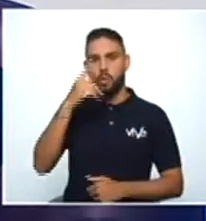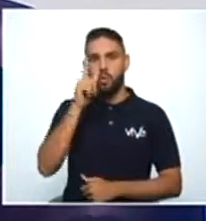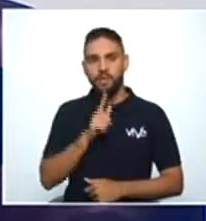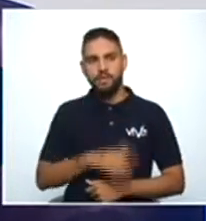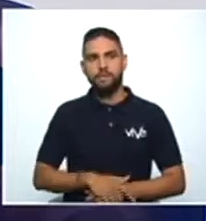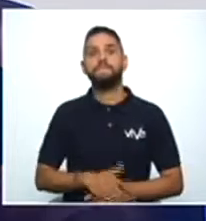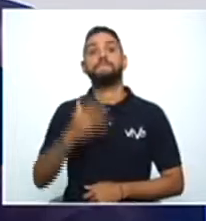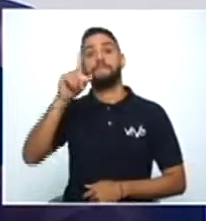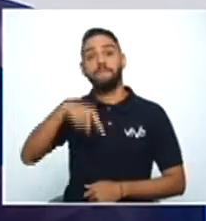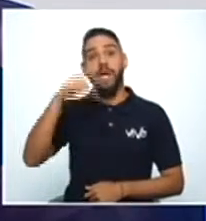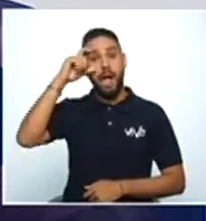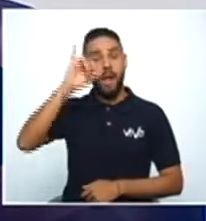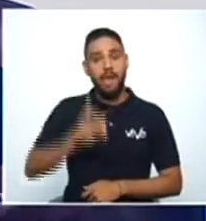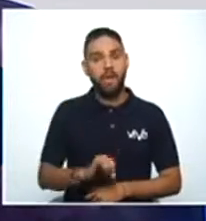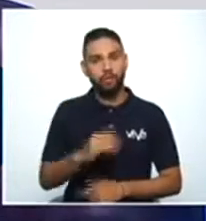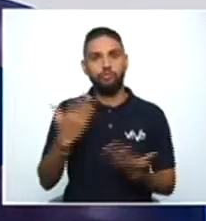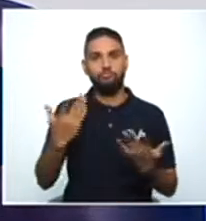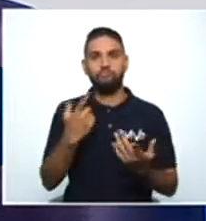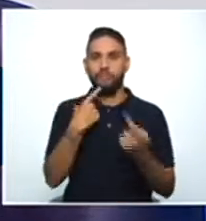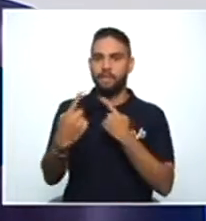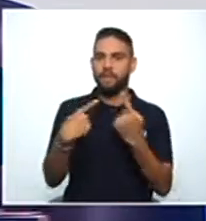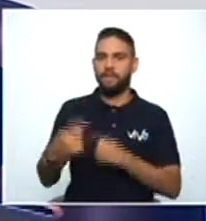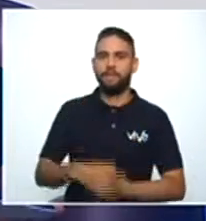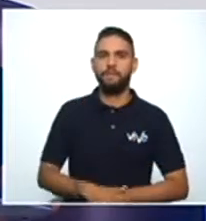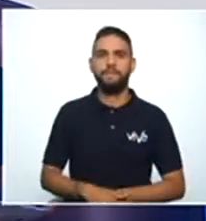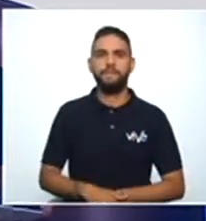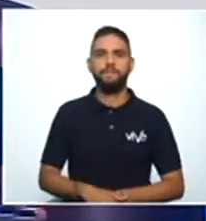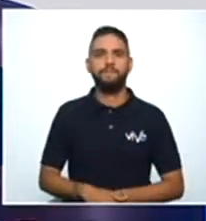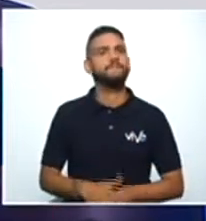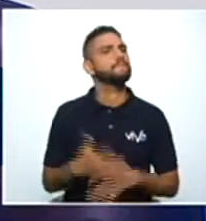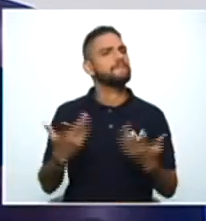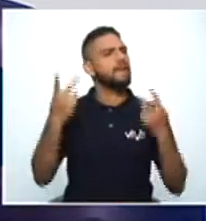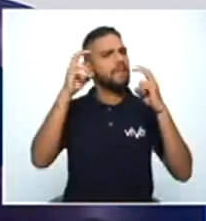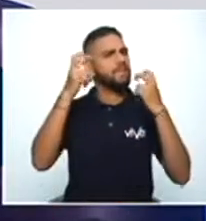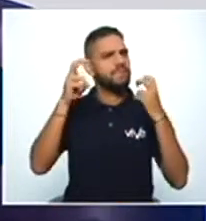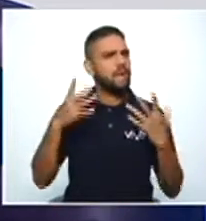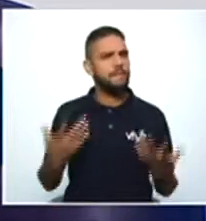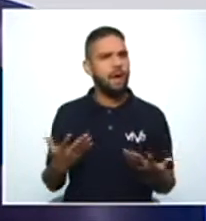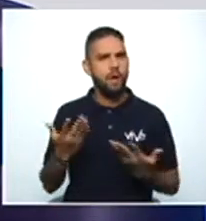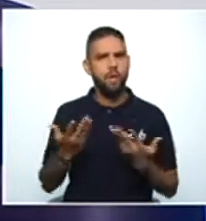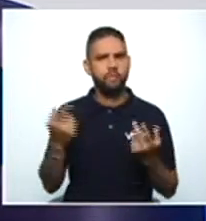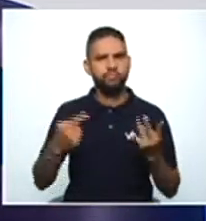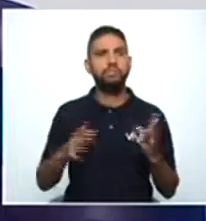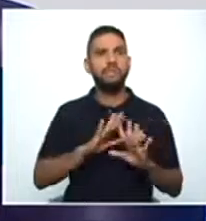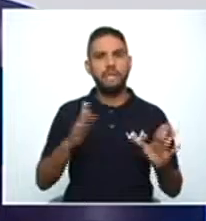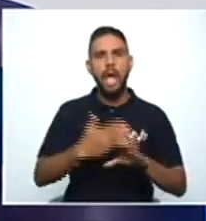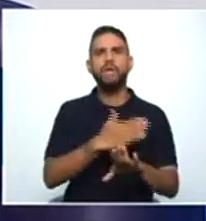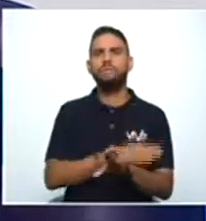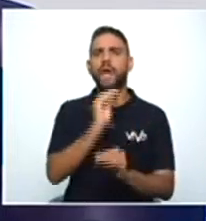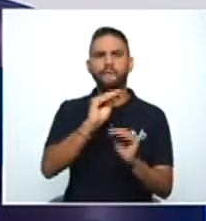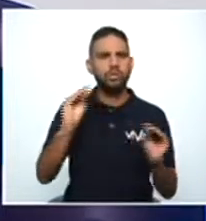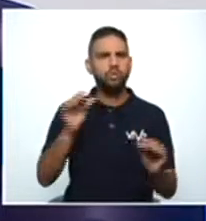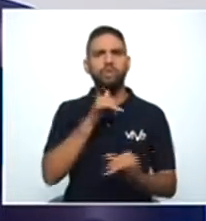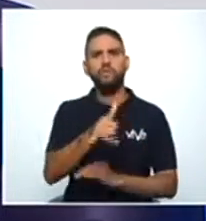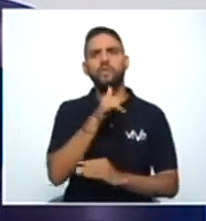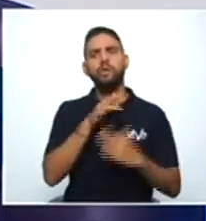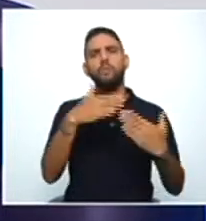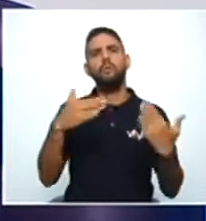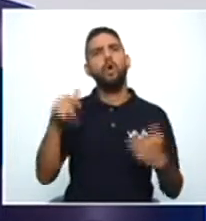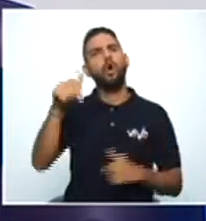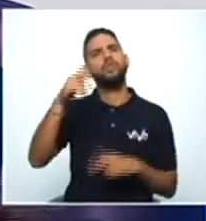farías y persona alejandro vergara y me ha tomado vamos a entrar en tema y como lo habíamos anunciado anteriormente la informativo popular